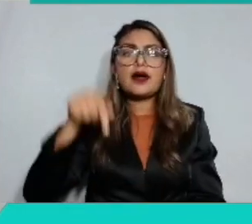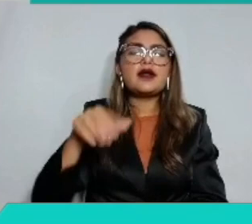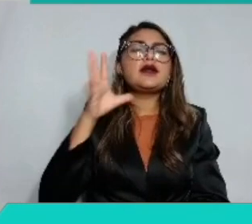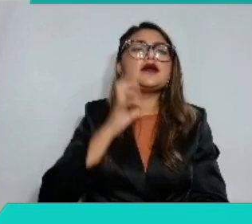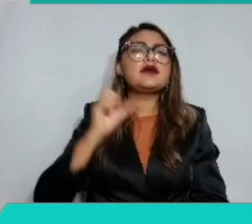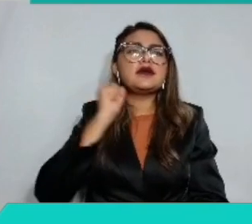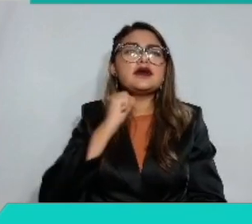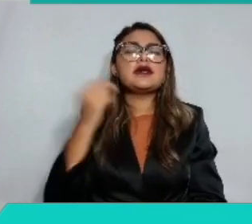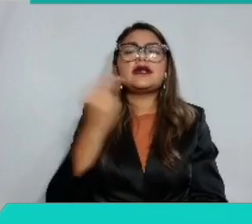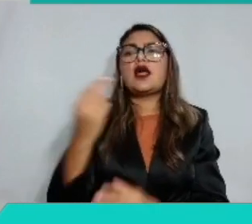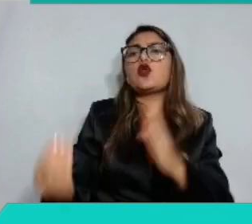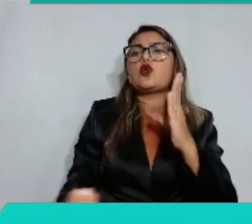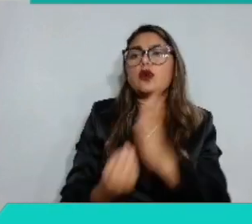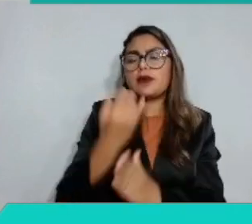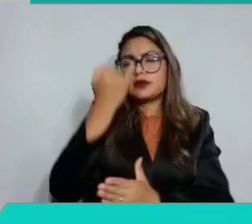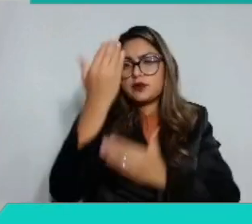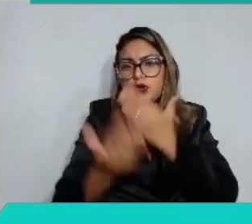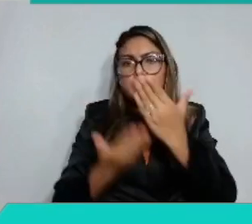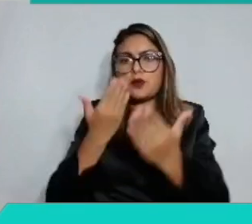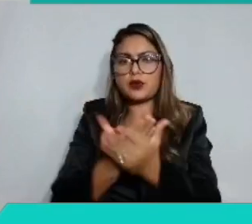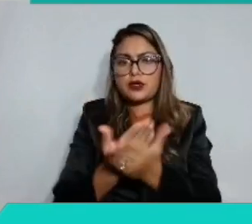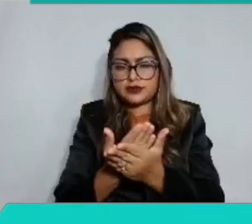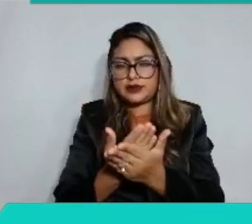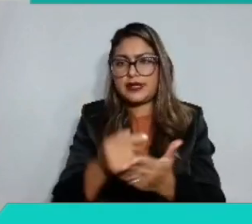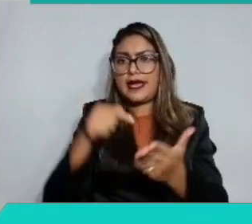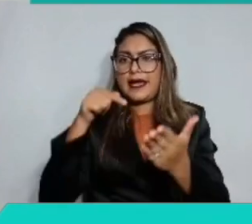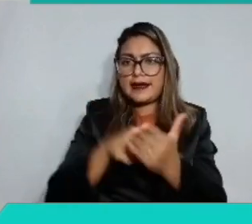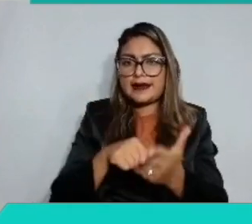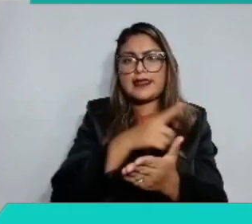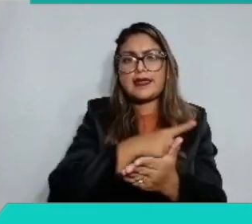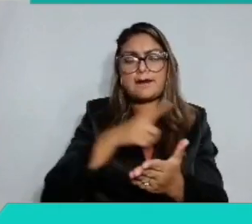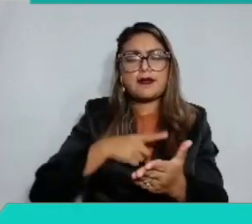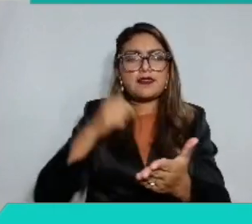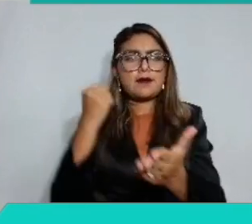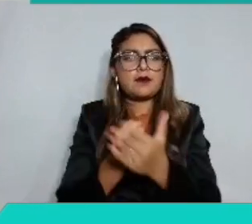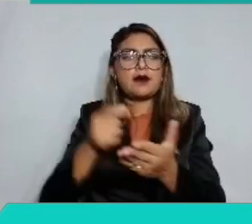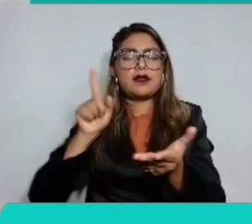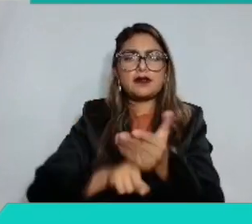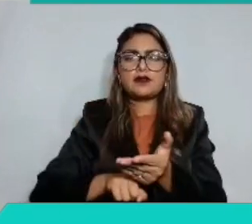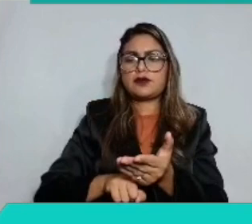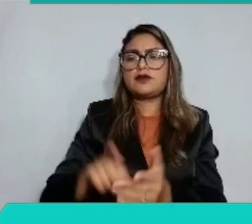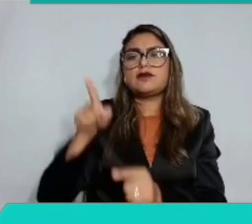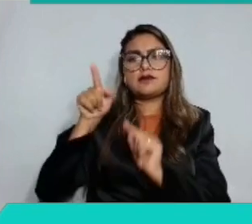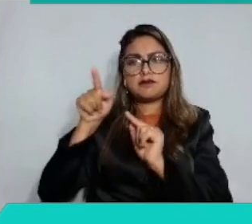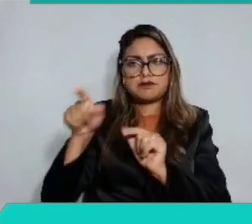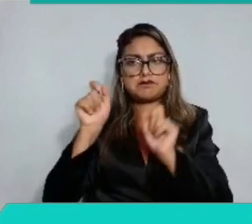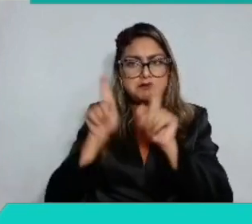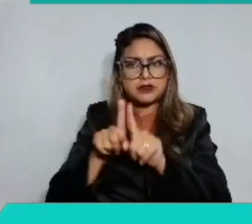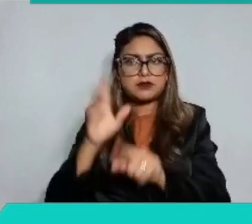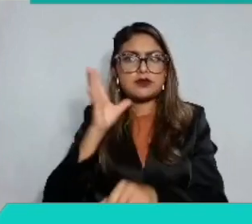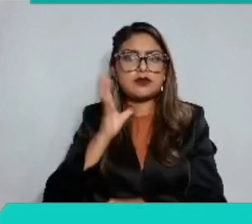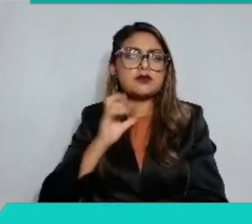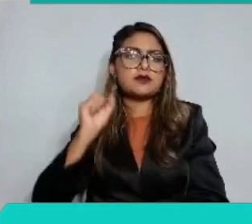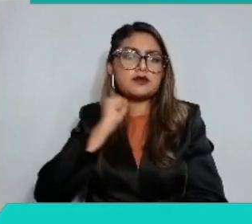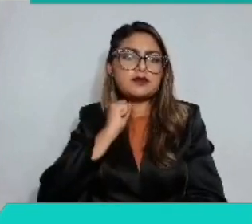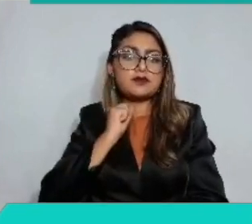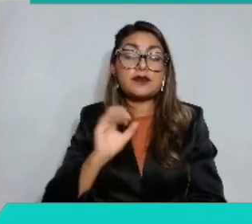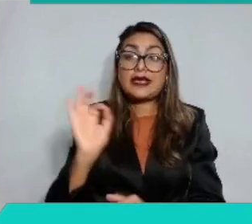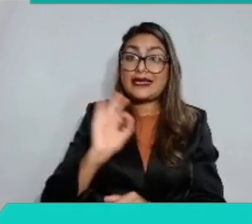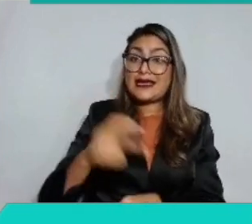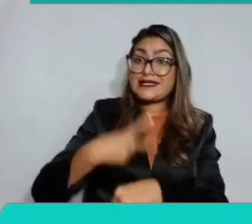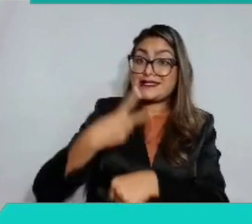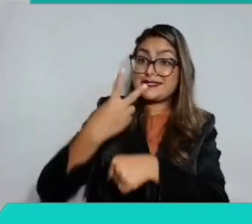la cual deberá ser aprobadas por la cámara alta si este segundo nombramiento fuera objetado